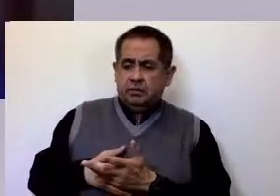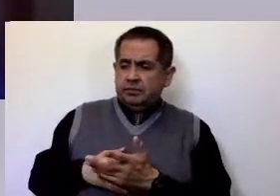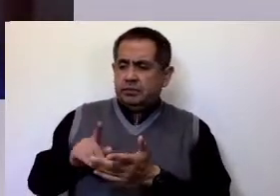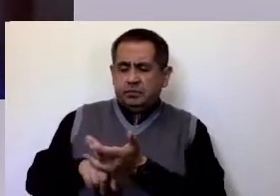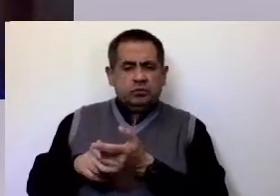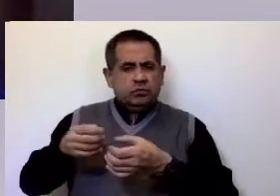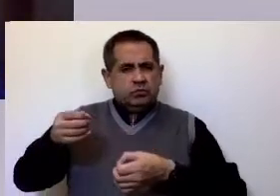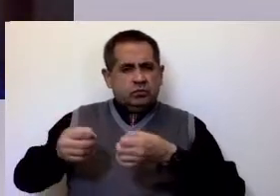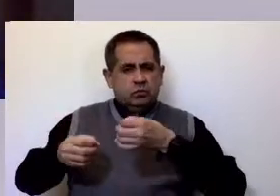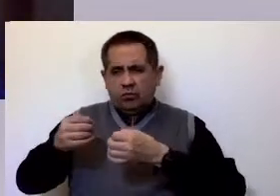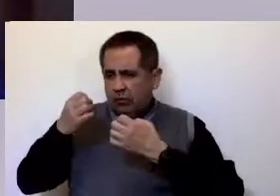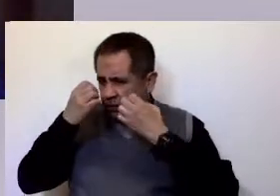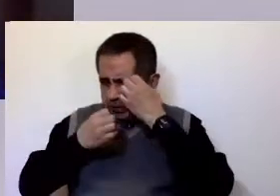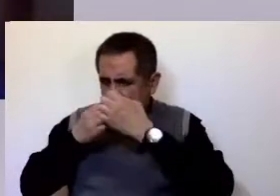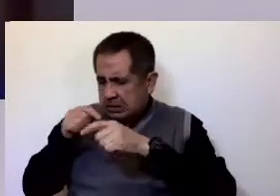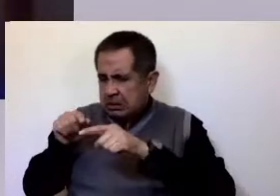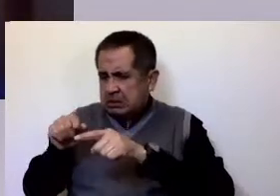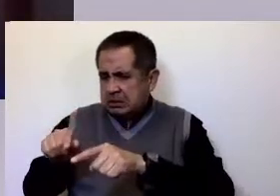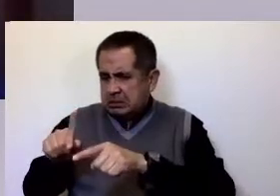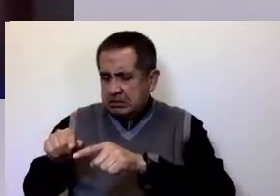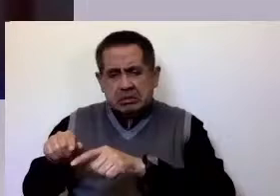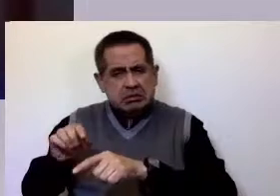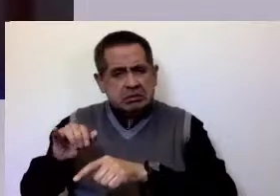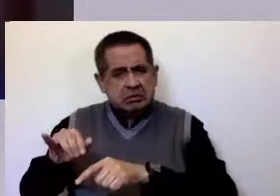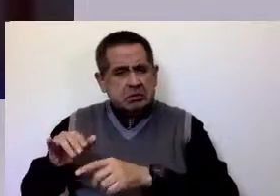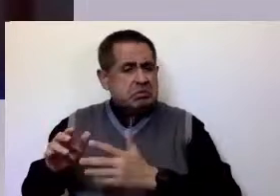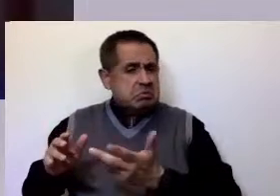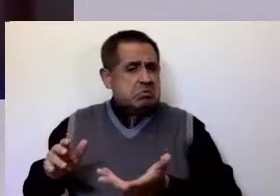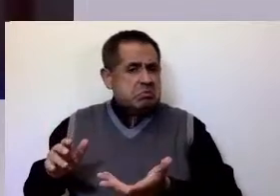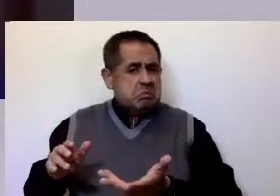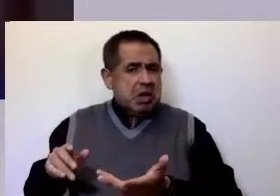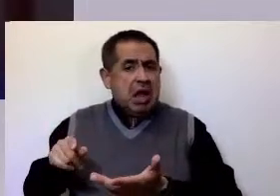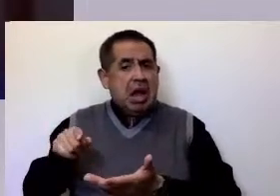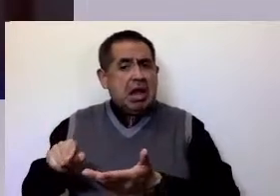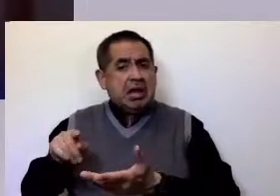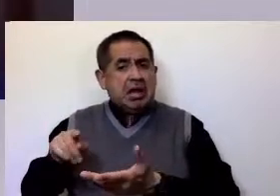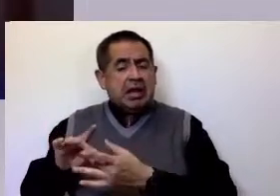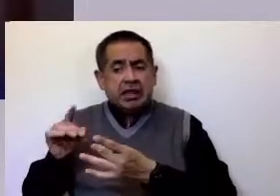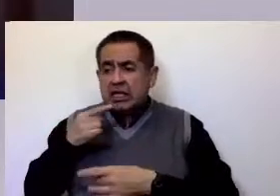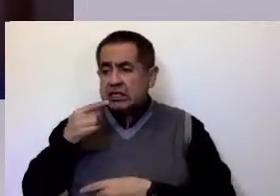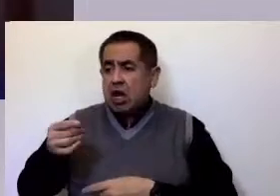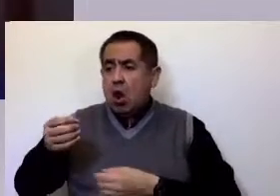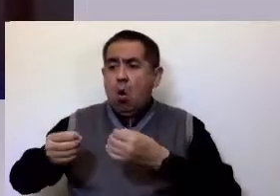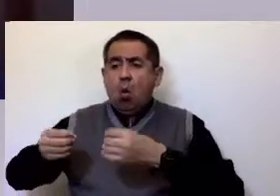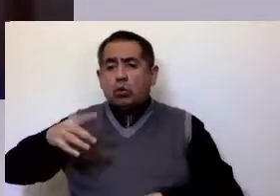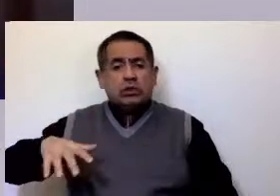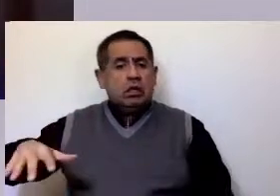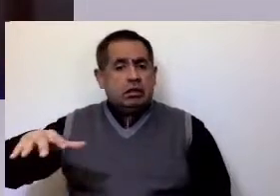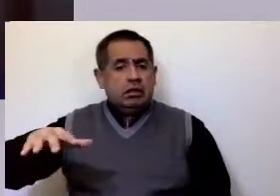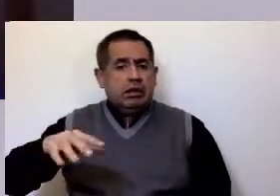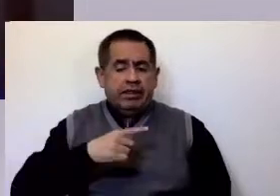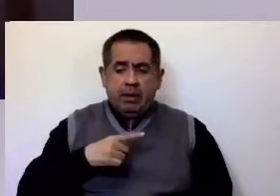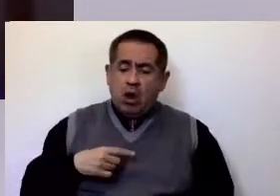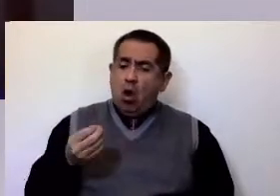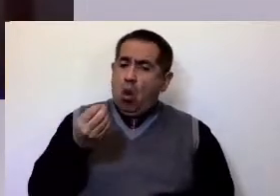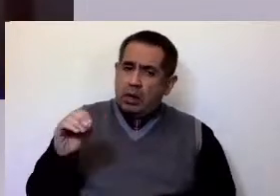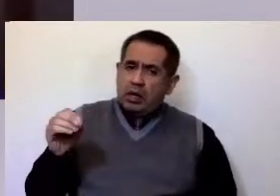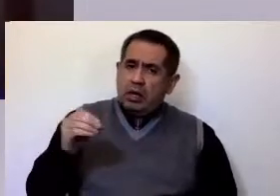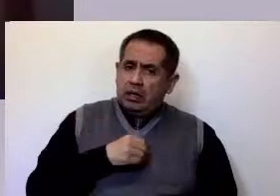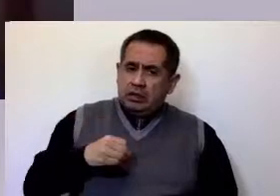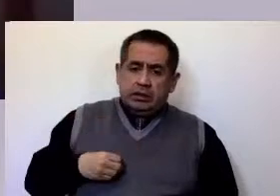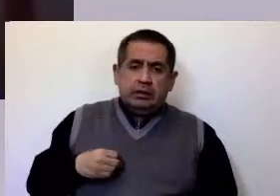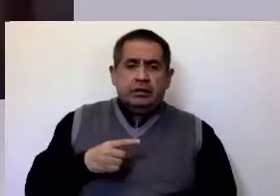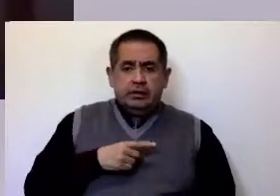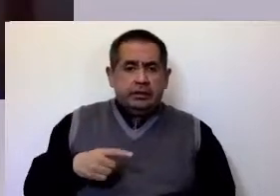su análisis y señala esencialmente que los juzgadores tienen la obligación de hacer una